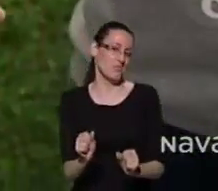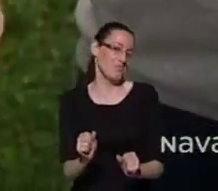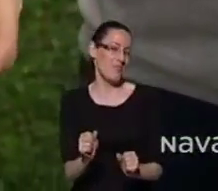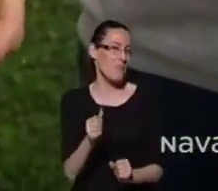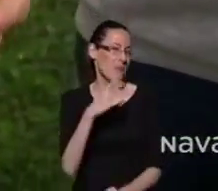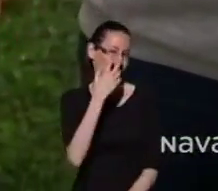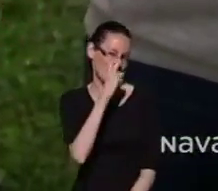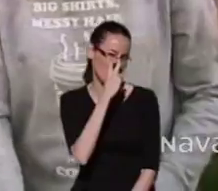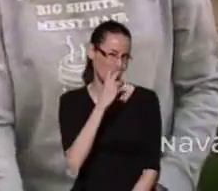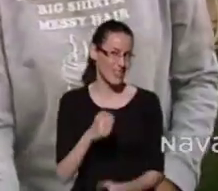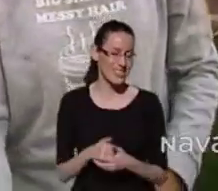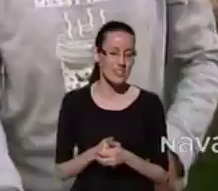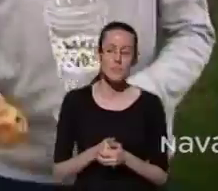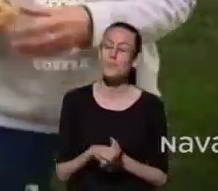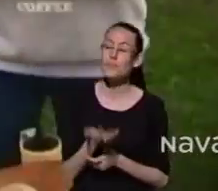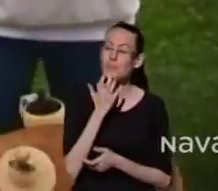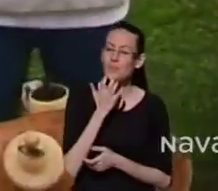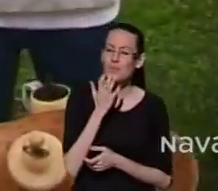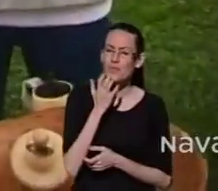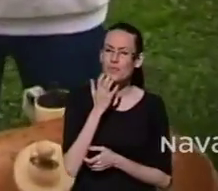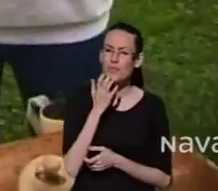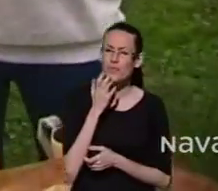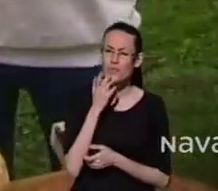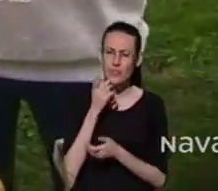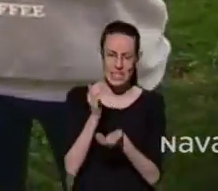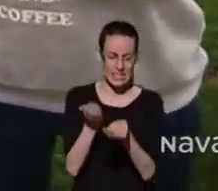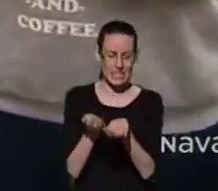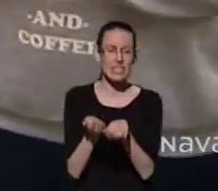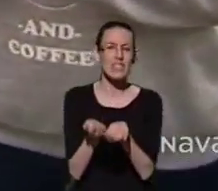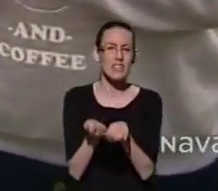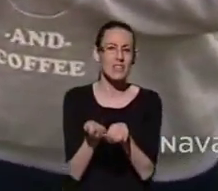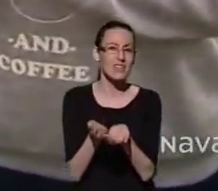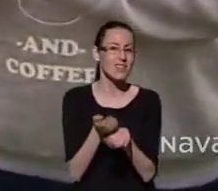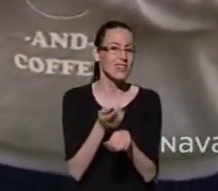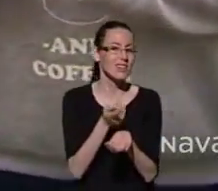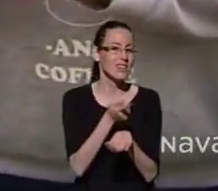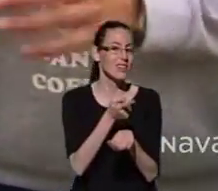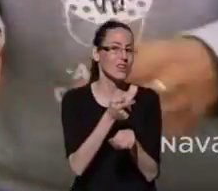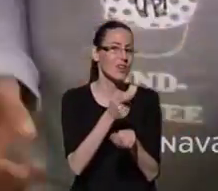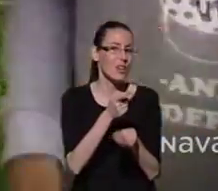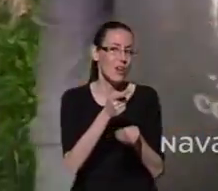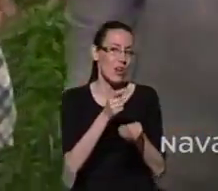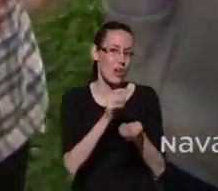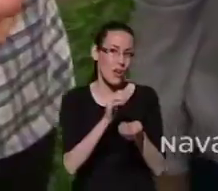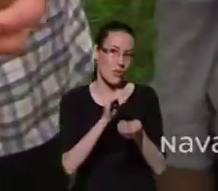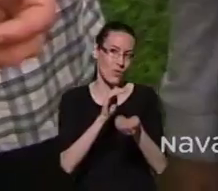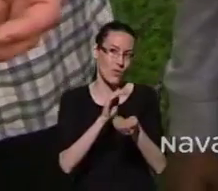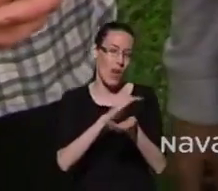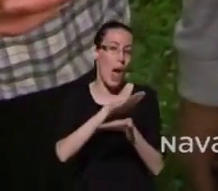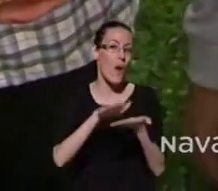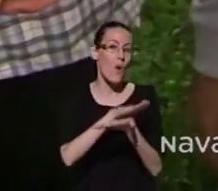tan curiosas, ¿no? Y por ejemplo, esto de aquí... Esto es una bola china, esto está hecho en boj, es toda una pieza.